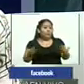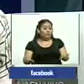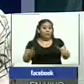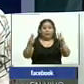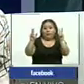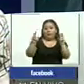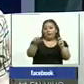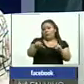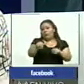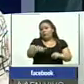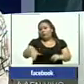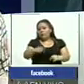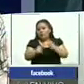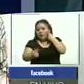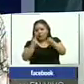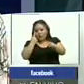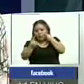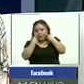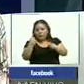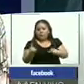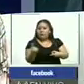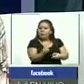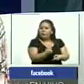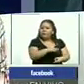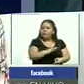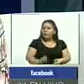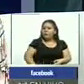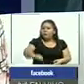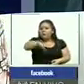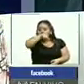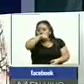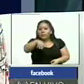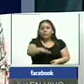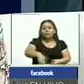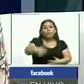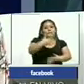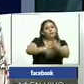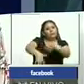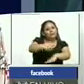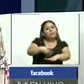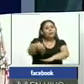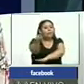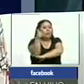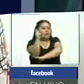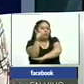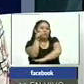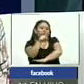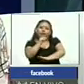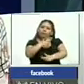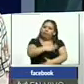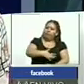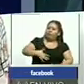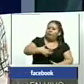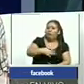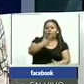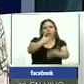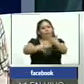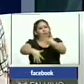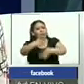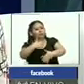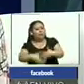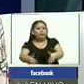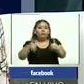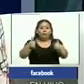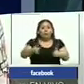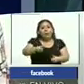Y otro de los destinos también preferidos por los salvadoreños son las playas de La Libertad. Acá se puede disfrutar muchísimo de las olas y del buen